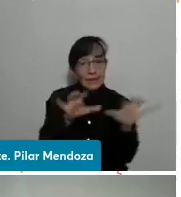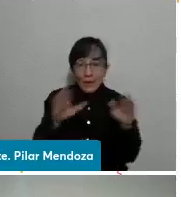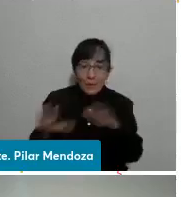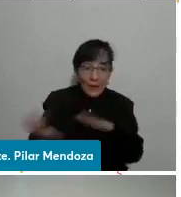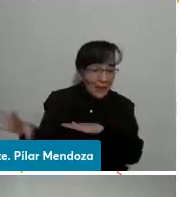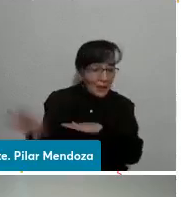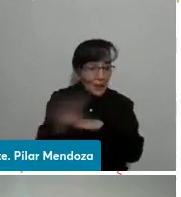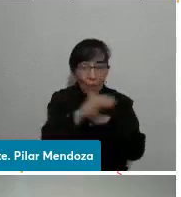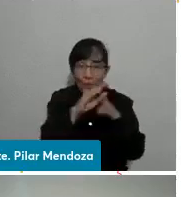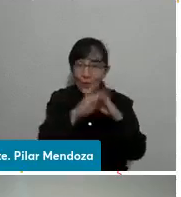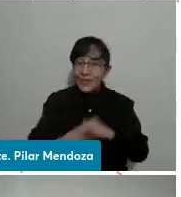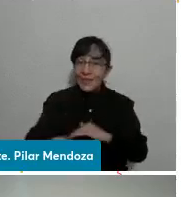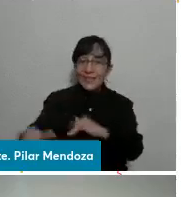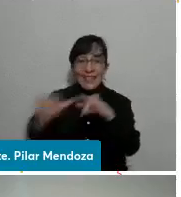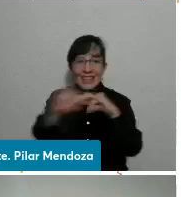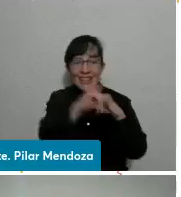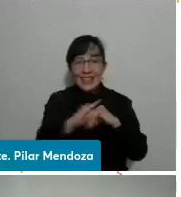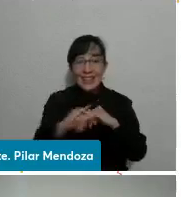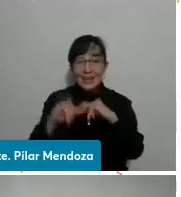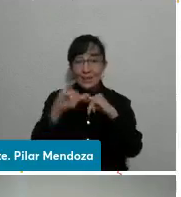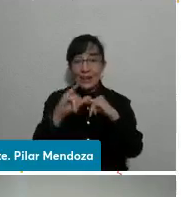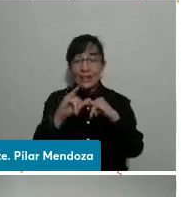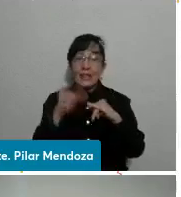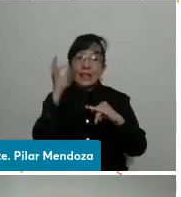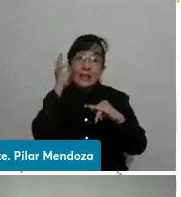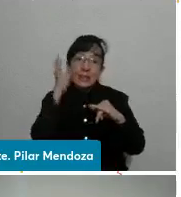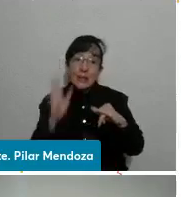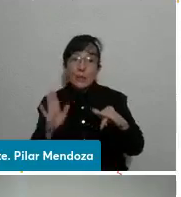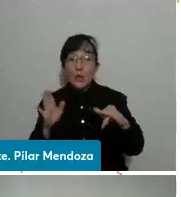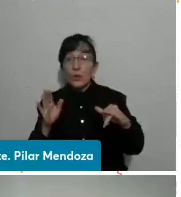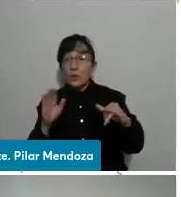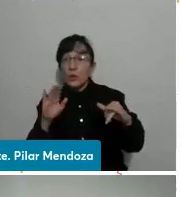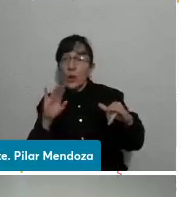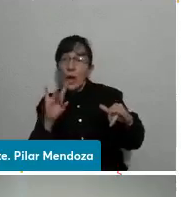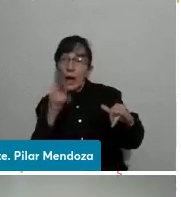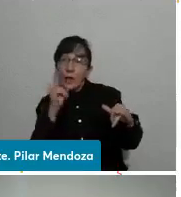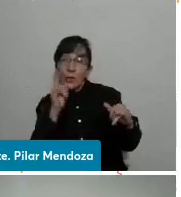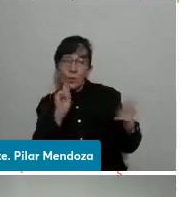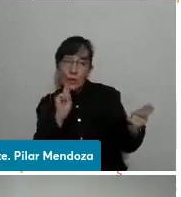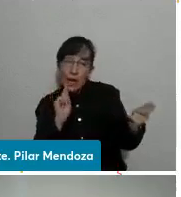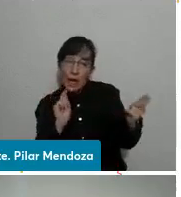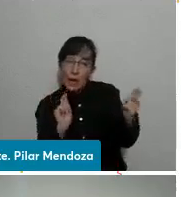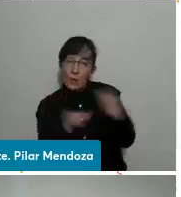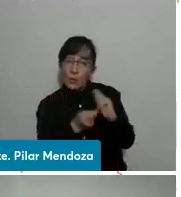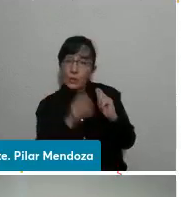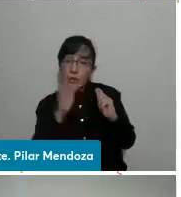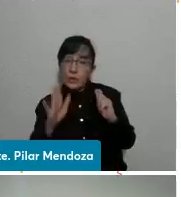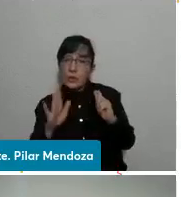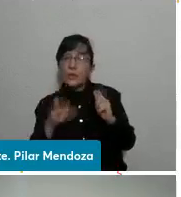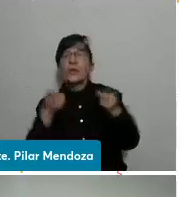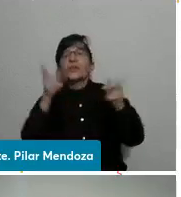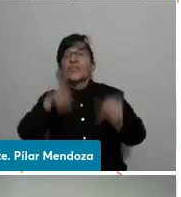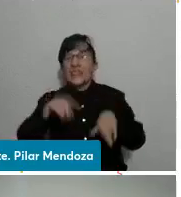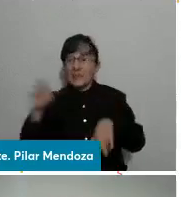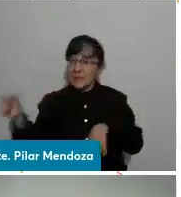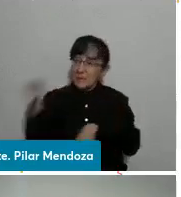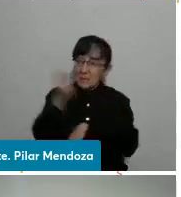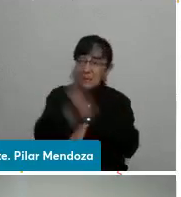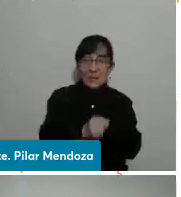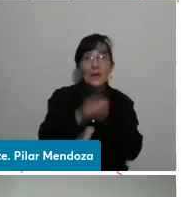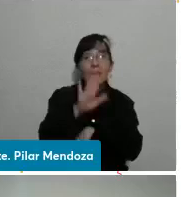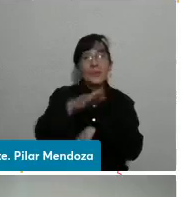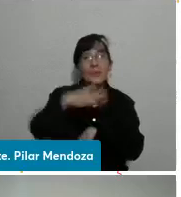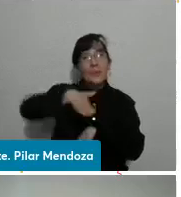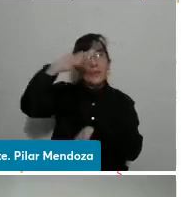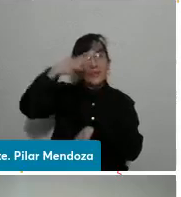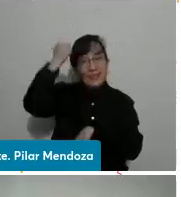se complementan. De pronto cuando necesitamos hacer un ajuste, muchas veces está el profesional de apoyo en el aula y